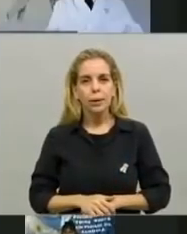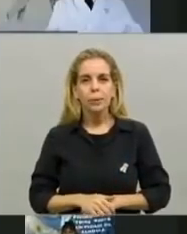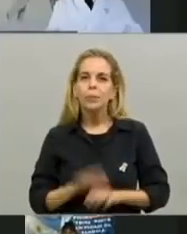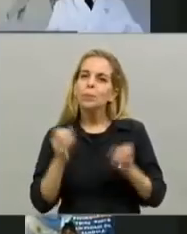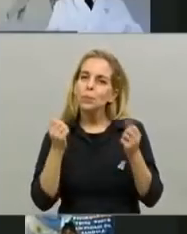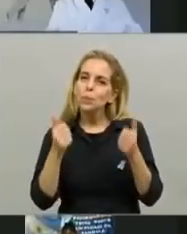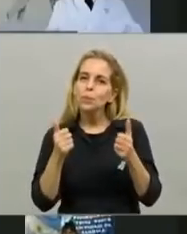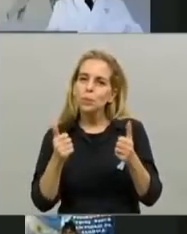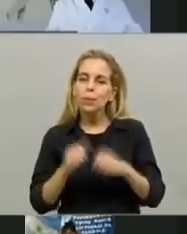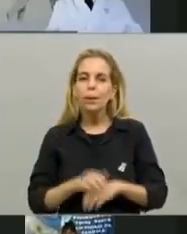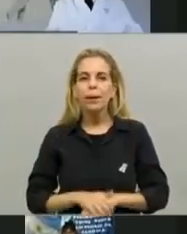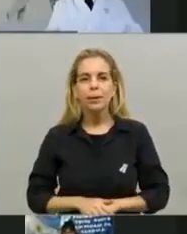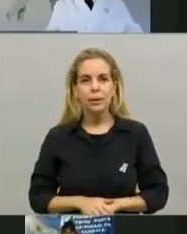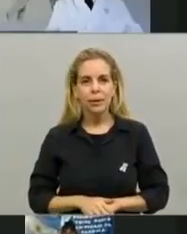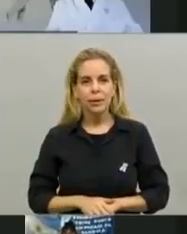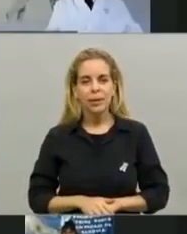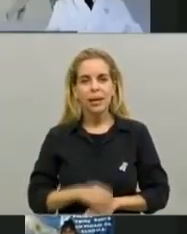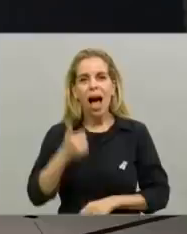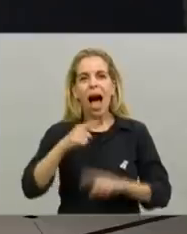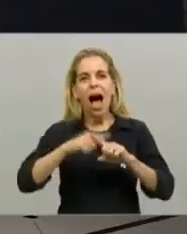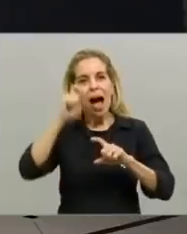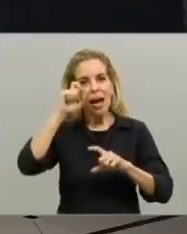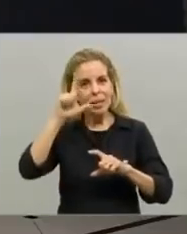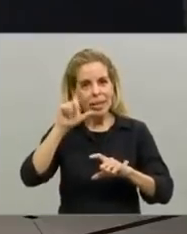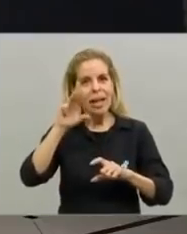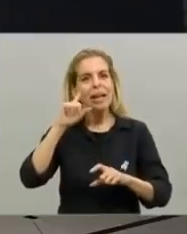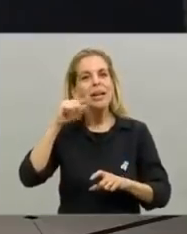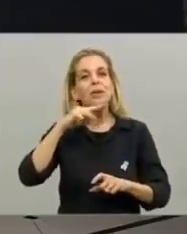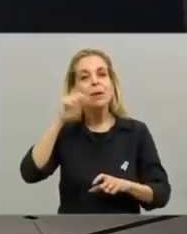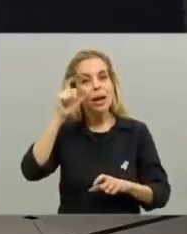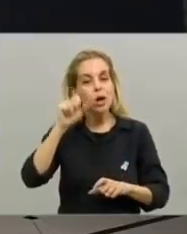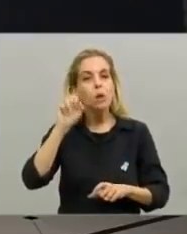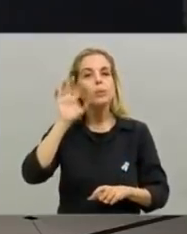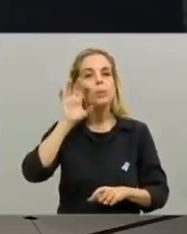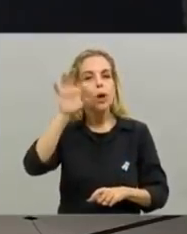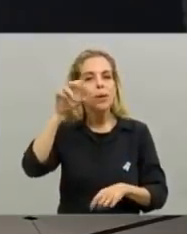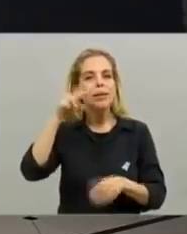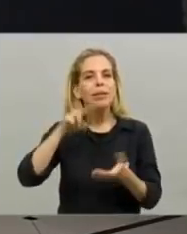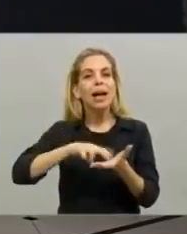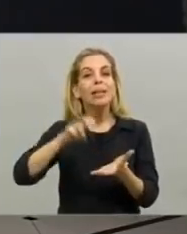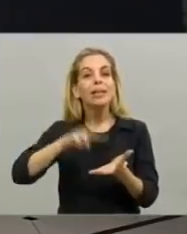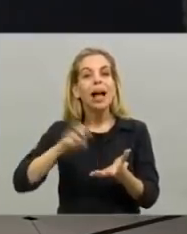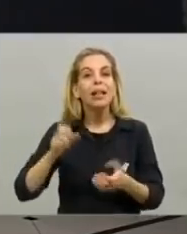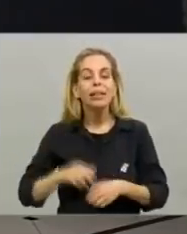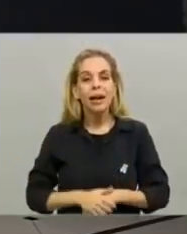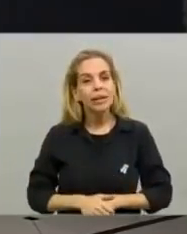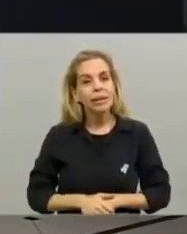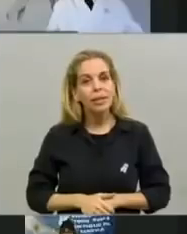Muy bien. Axel Mauricio Rivero de Salta.